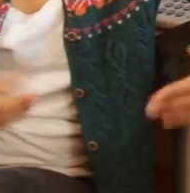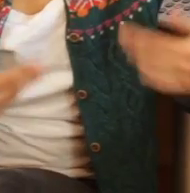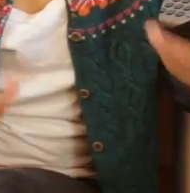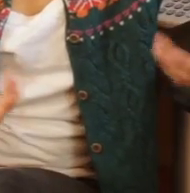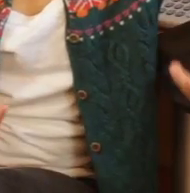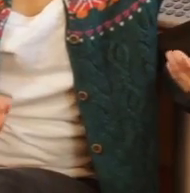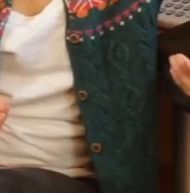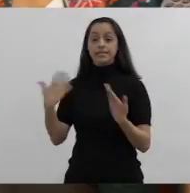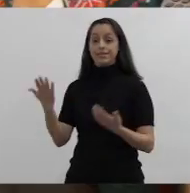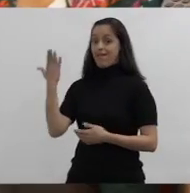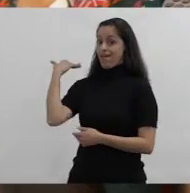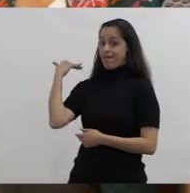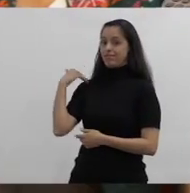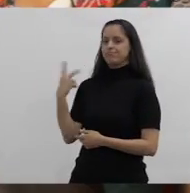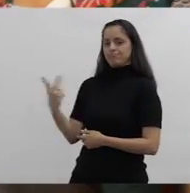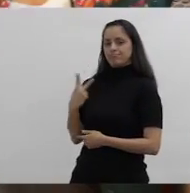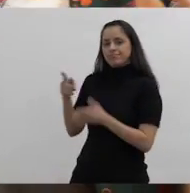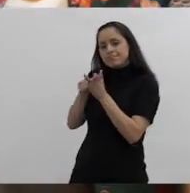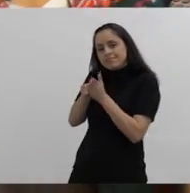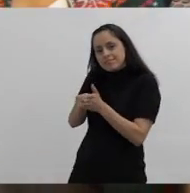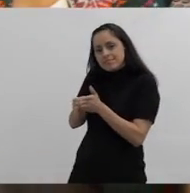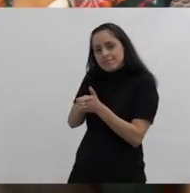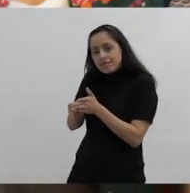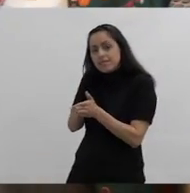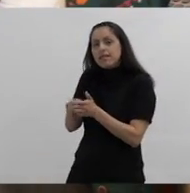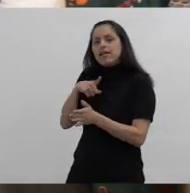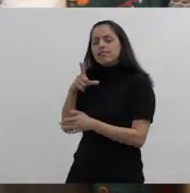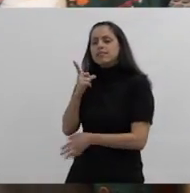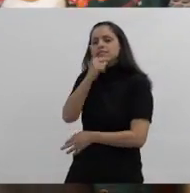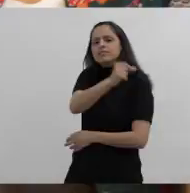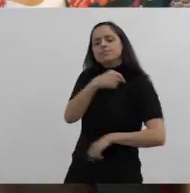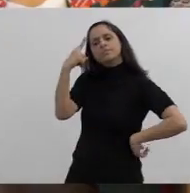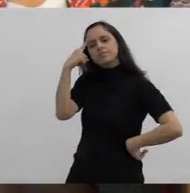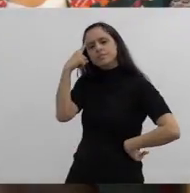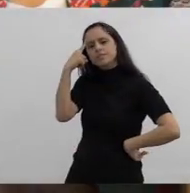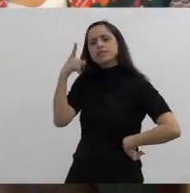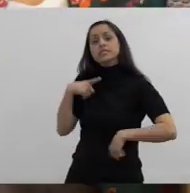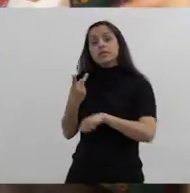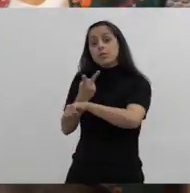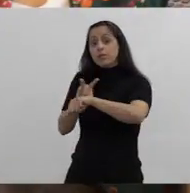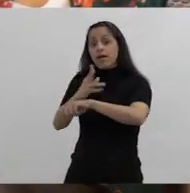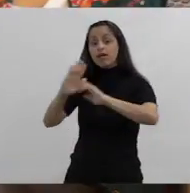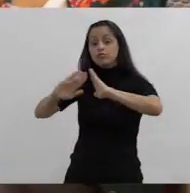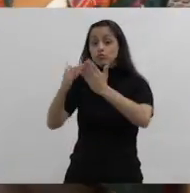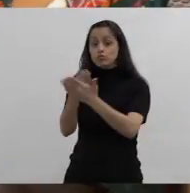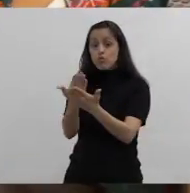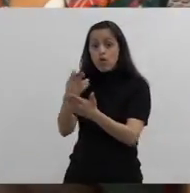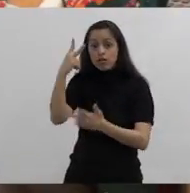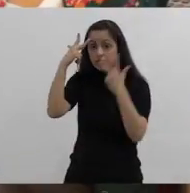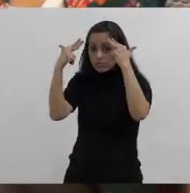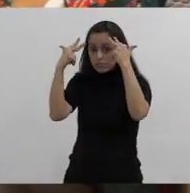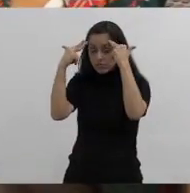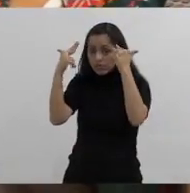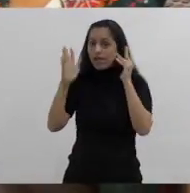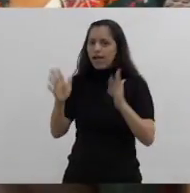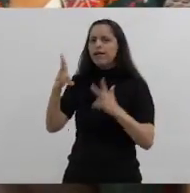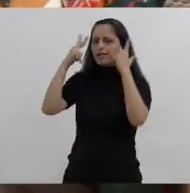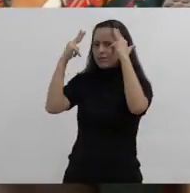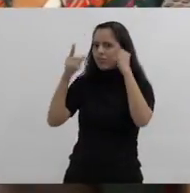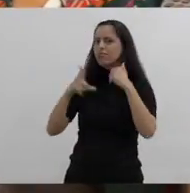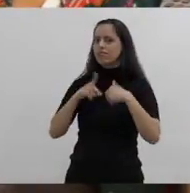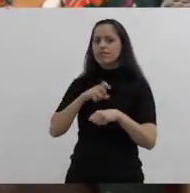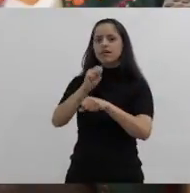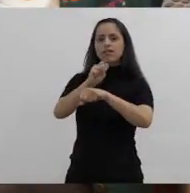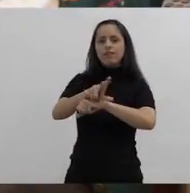A medida que vamos haciendo la investigación, entonces ahí me entero, esto, o sea, vamos a ir a escuelas comunes, y las escuelas